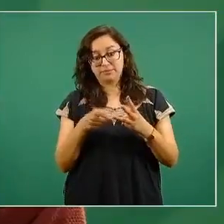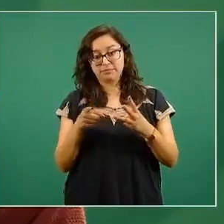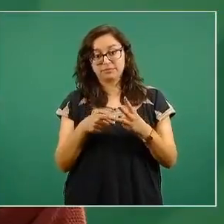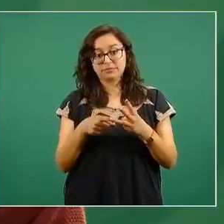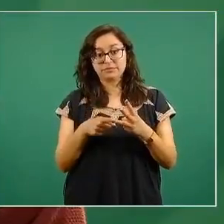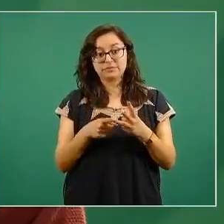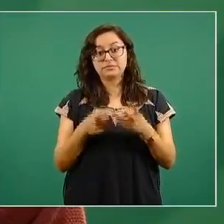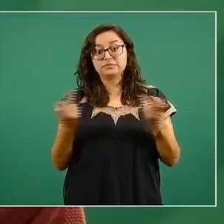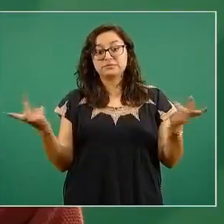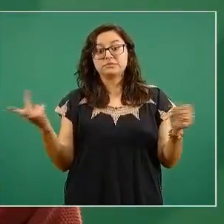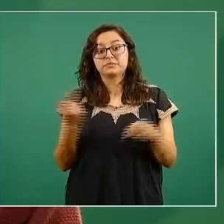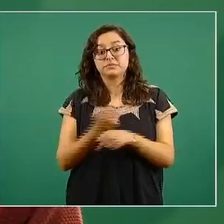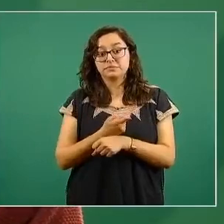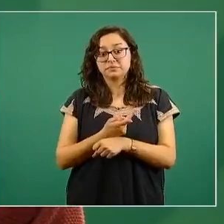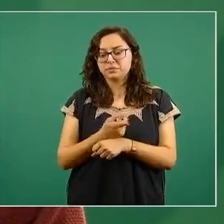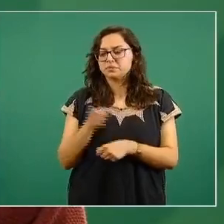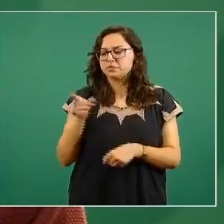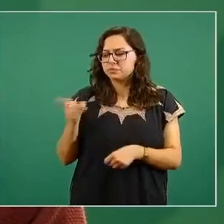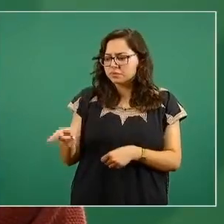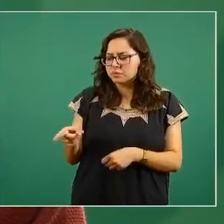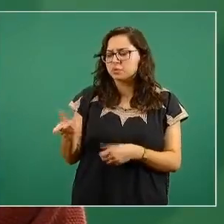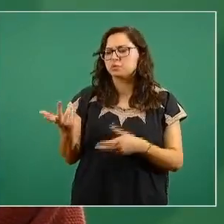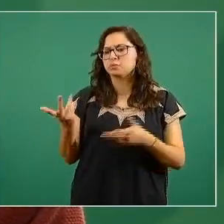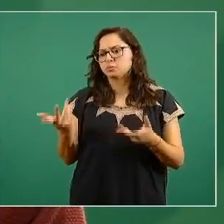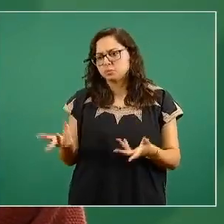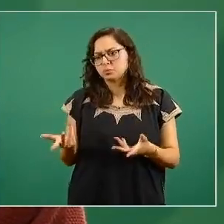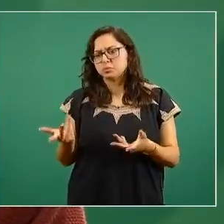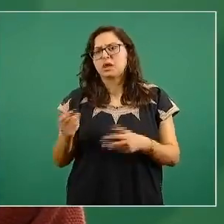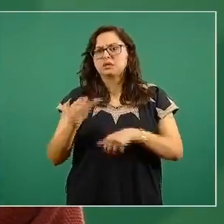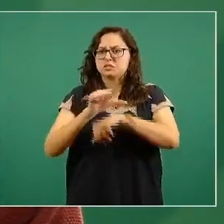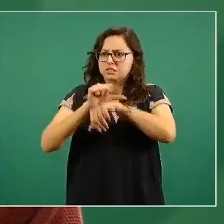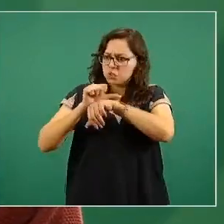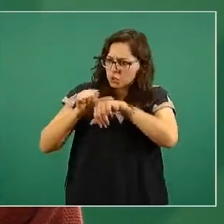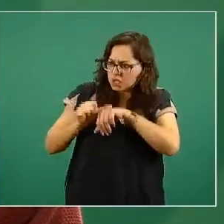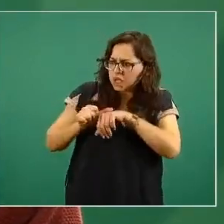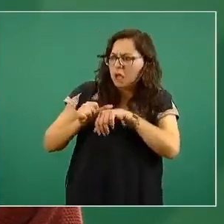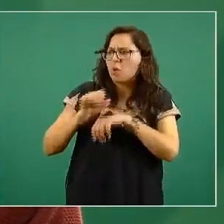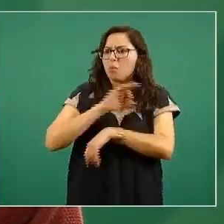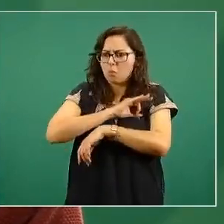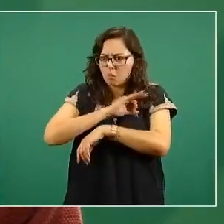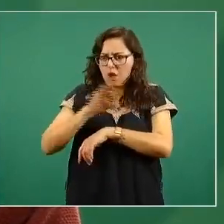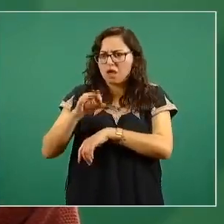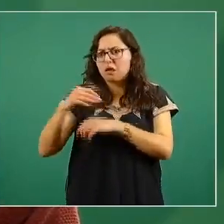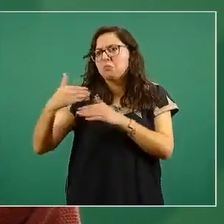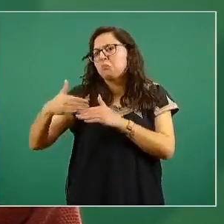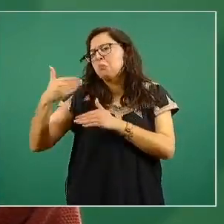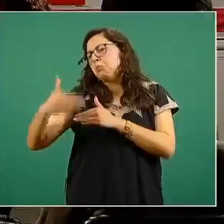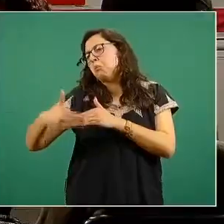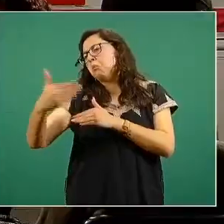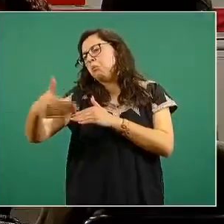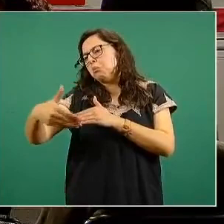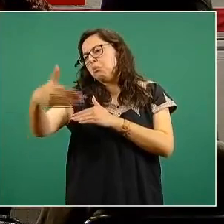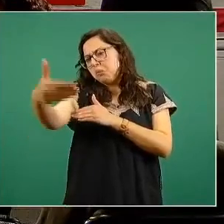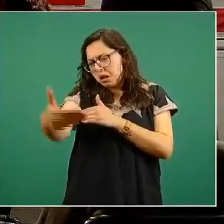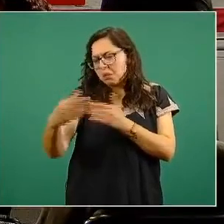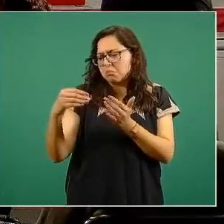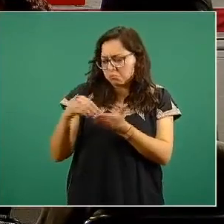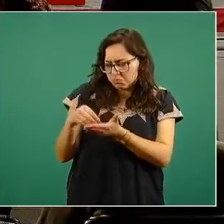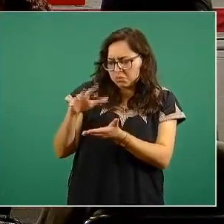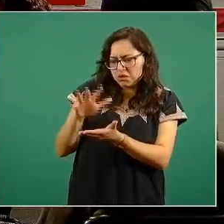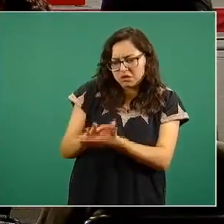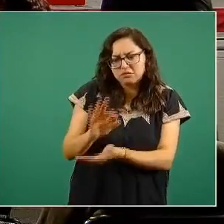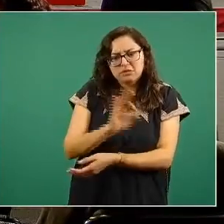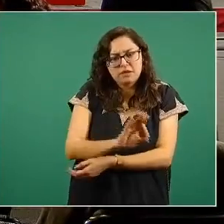que son procedimientos programables, por ejemplo, algunas cirugías o procedimientos diagnósticos